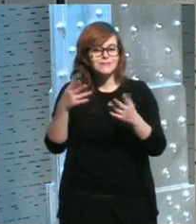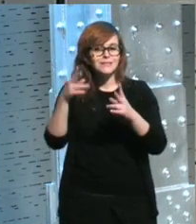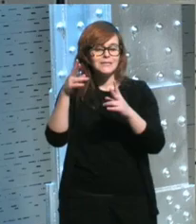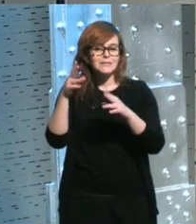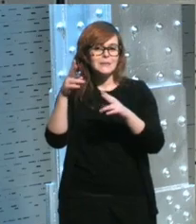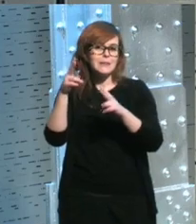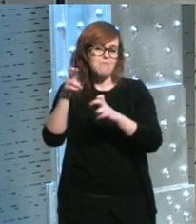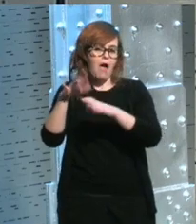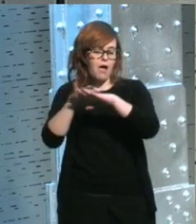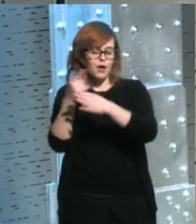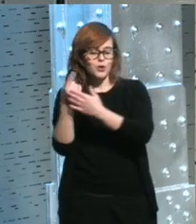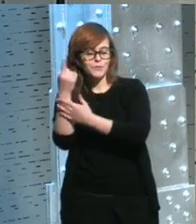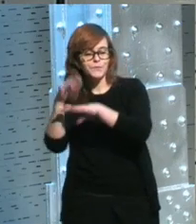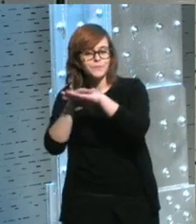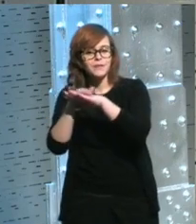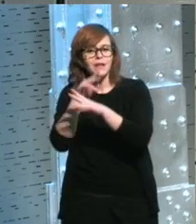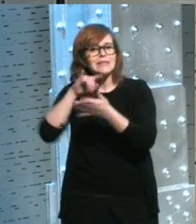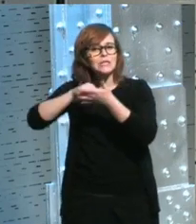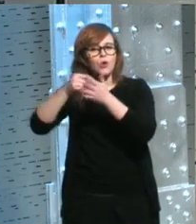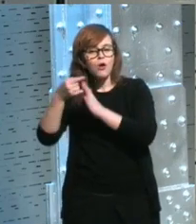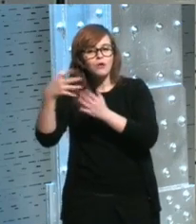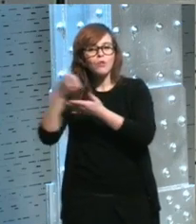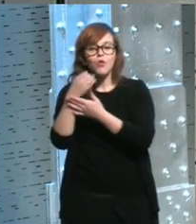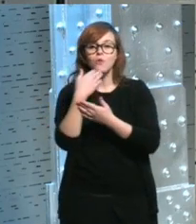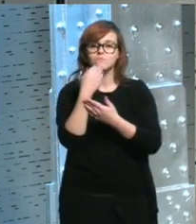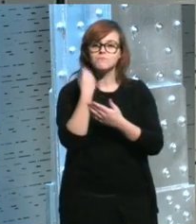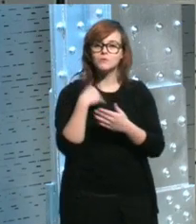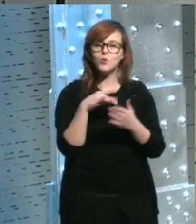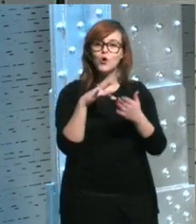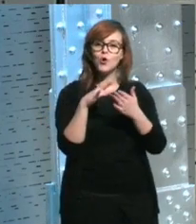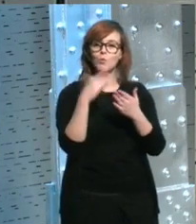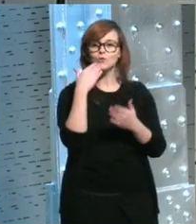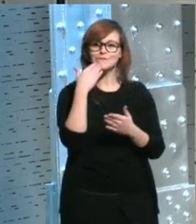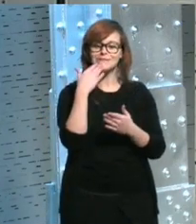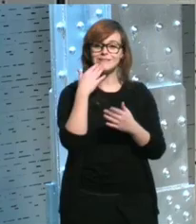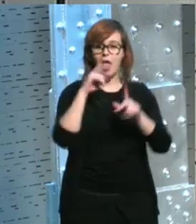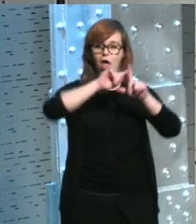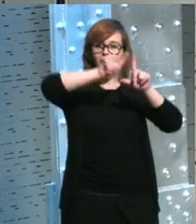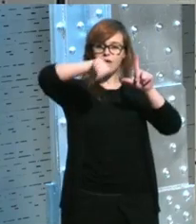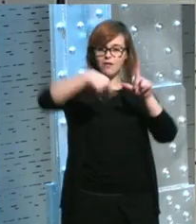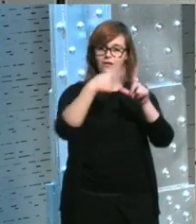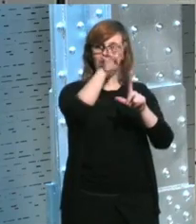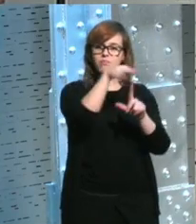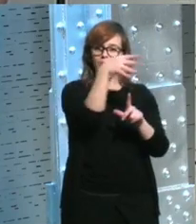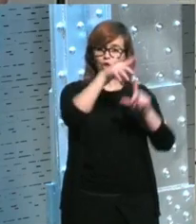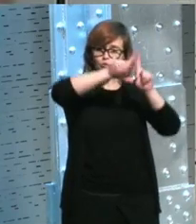la tecnología, como si todos los dientes se estuvieran alineando en este momento.